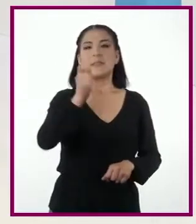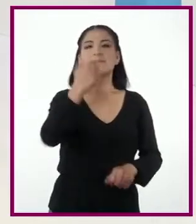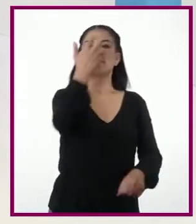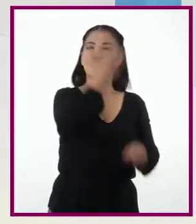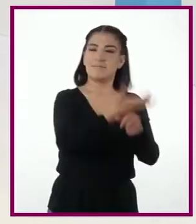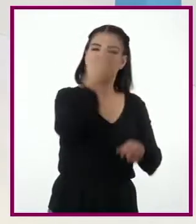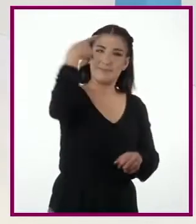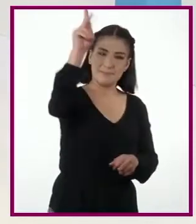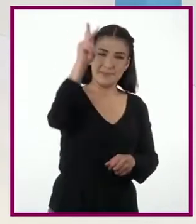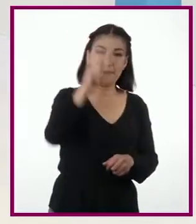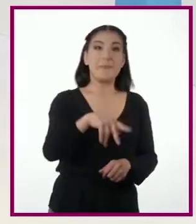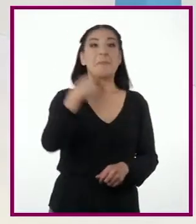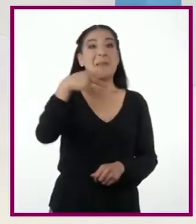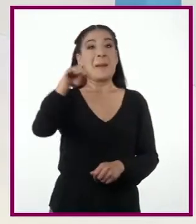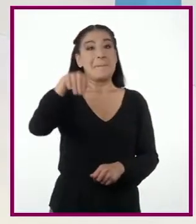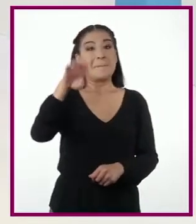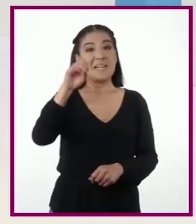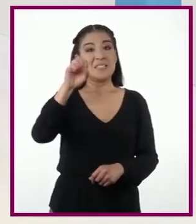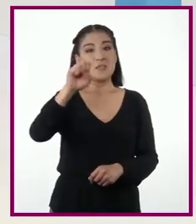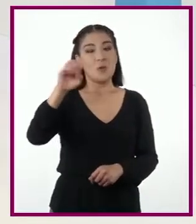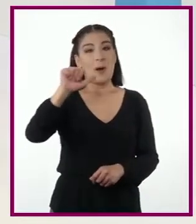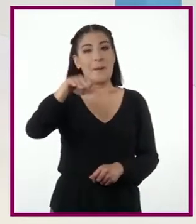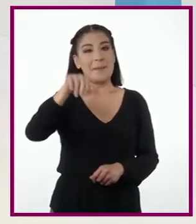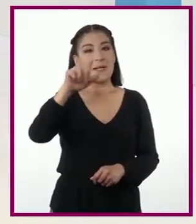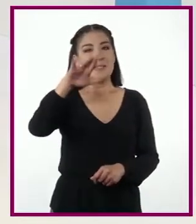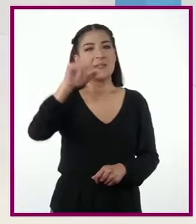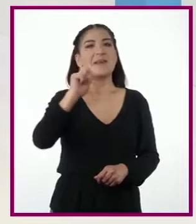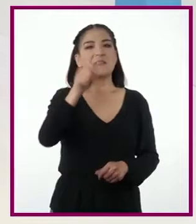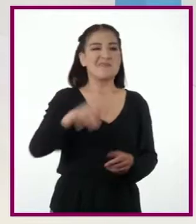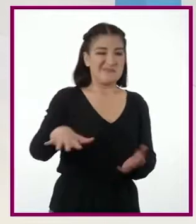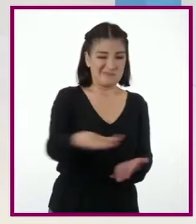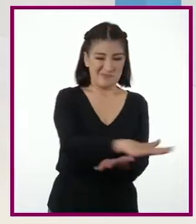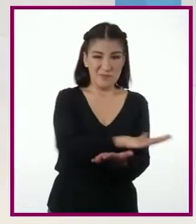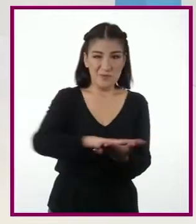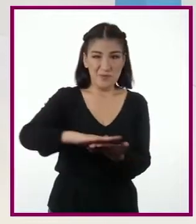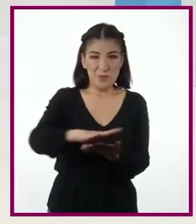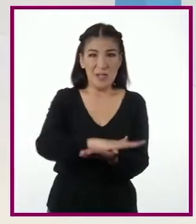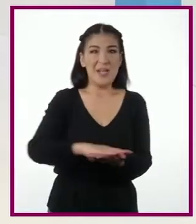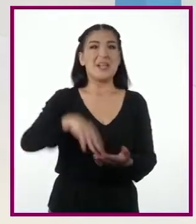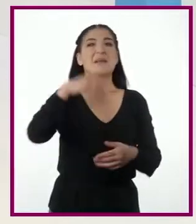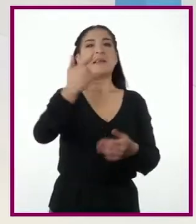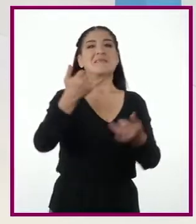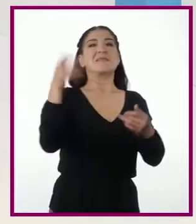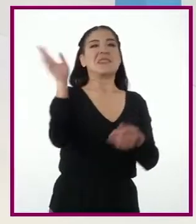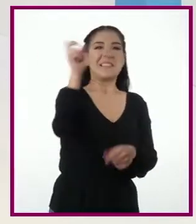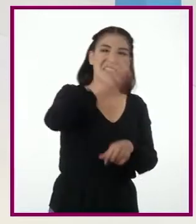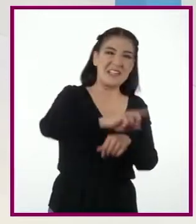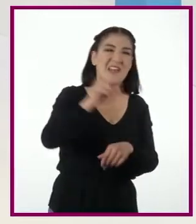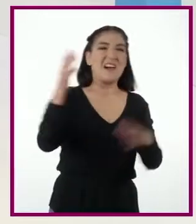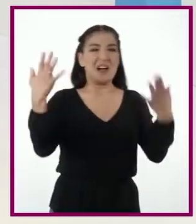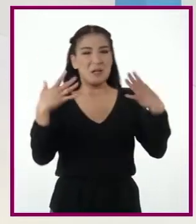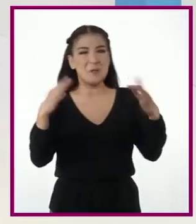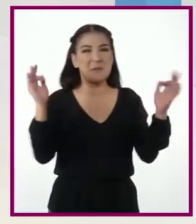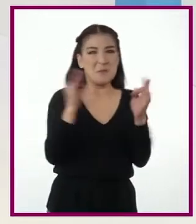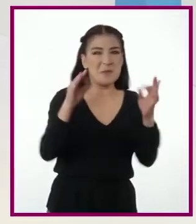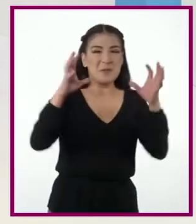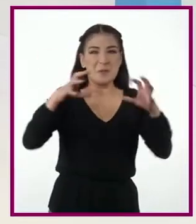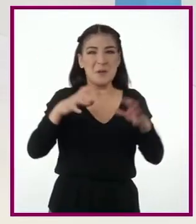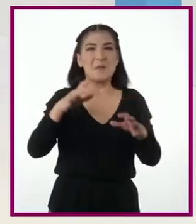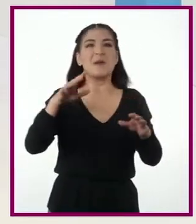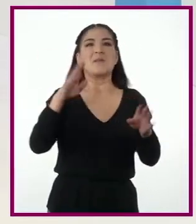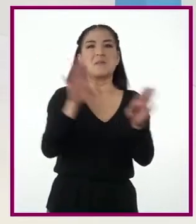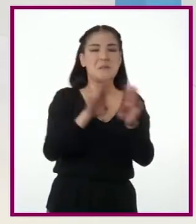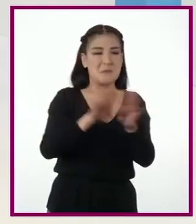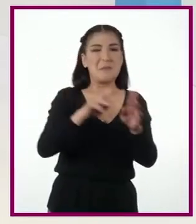Unidos. Pero en Mesoamérica, las condiciones del suelo, el clima y la vegetación propiciaron el